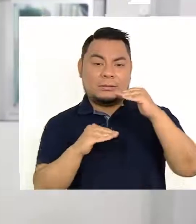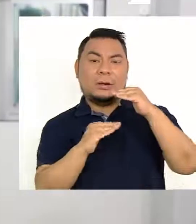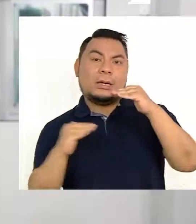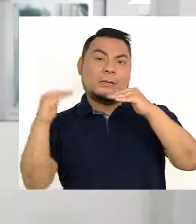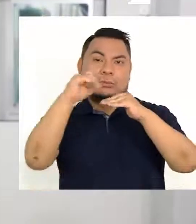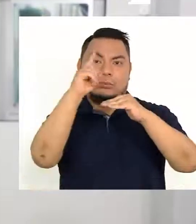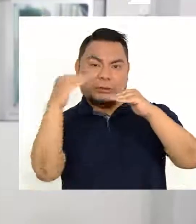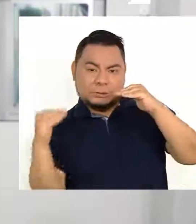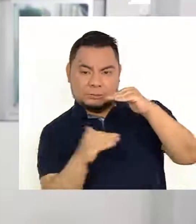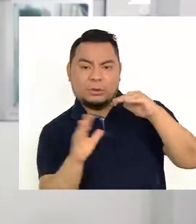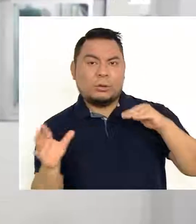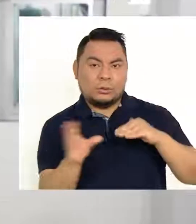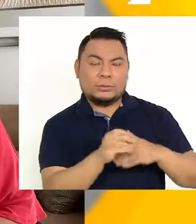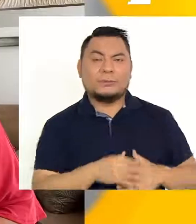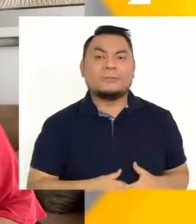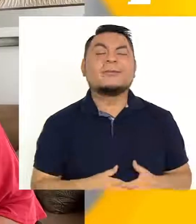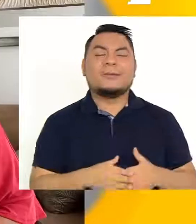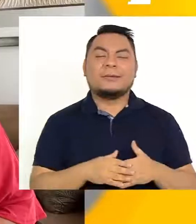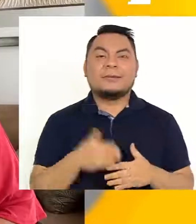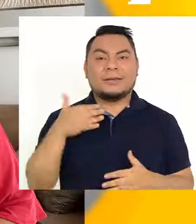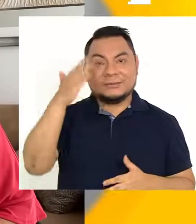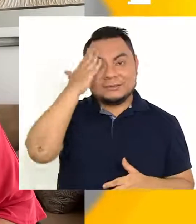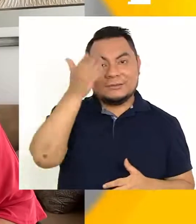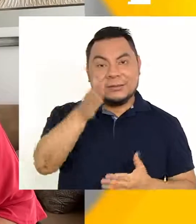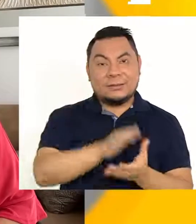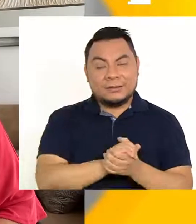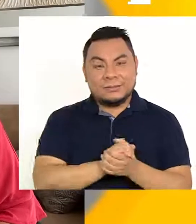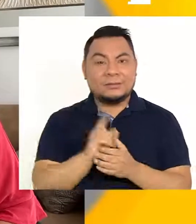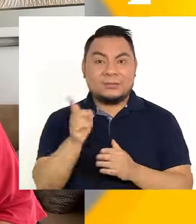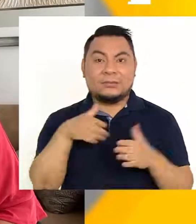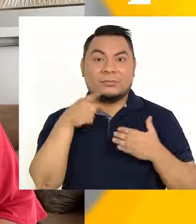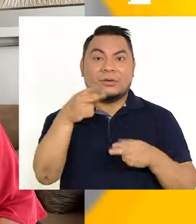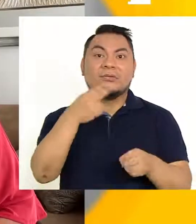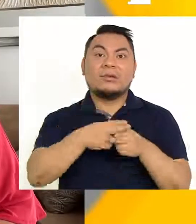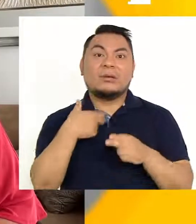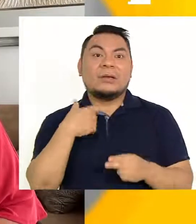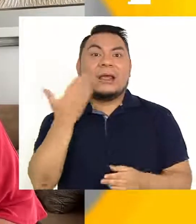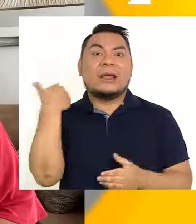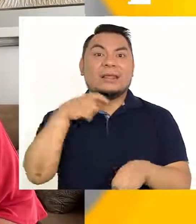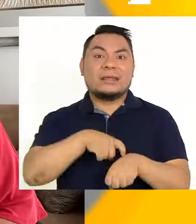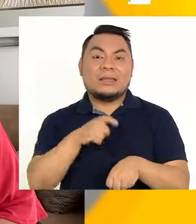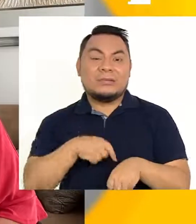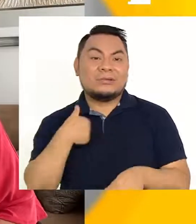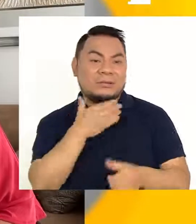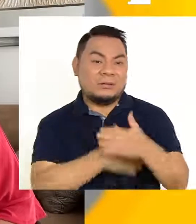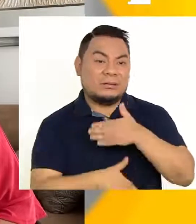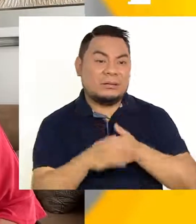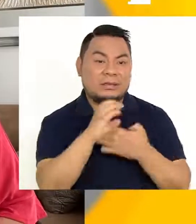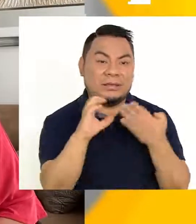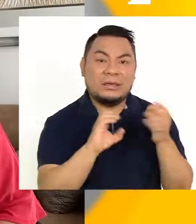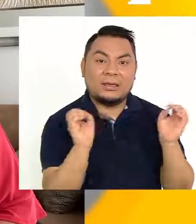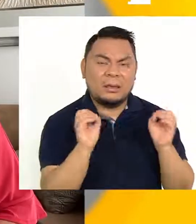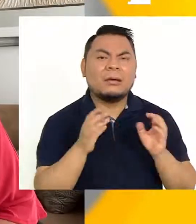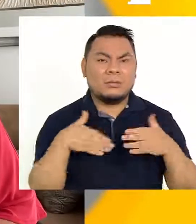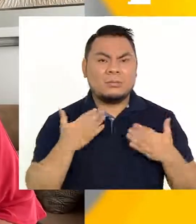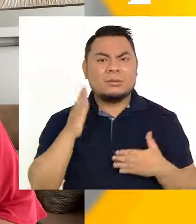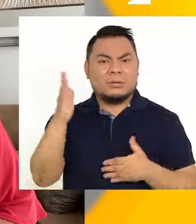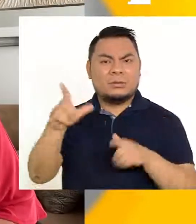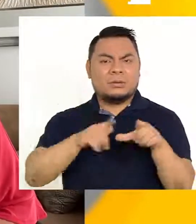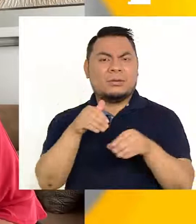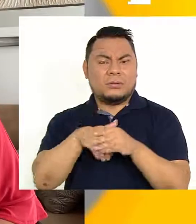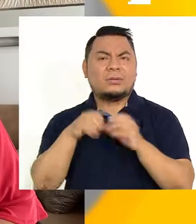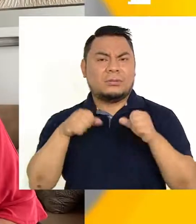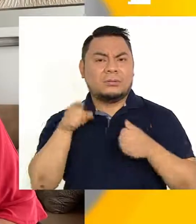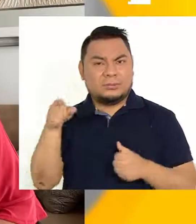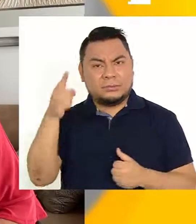primeros pisos de los locales de votación. Ya saben, amigos, si no pudieron empadronarse a tiempo, podrán acudir a su local